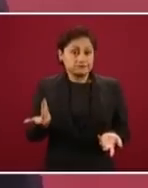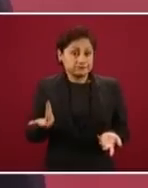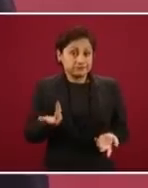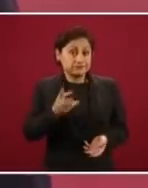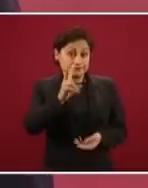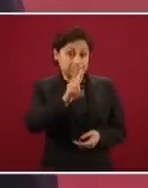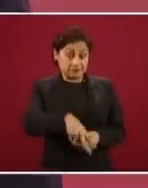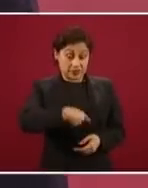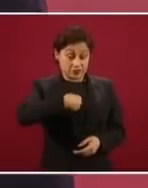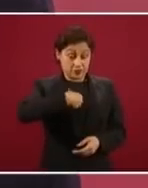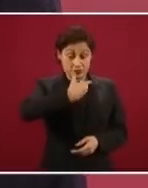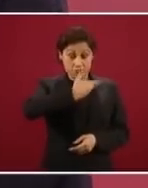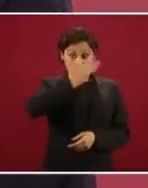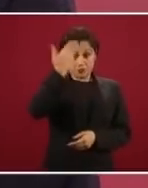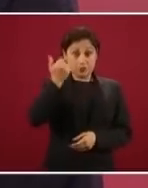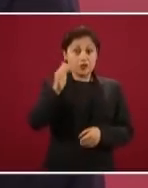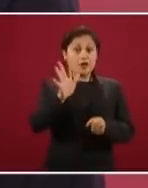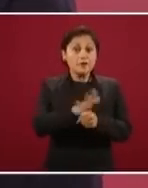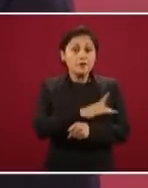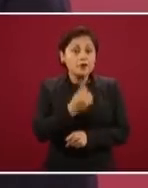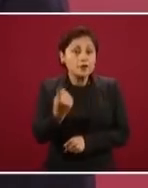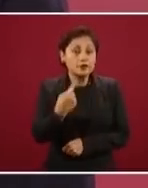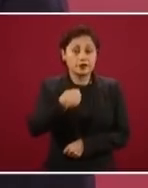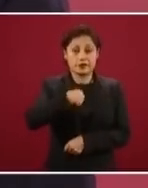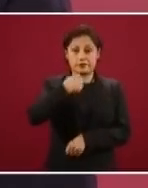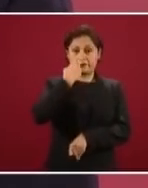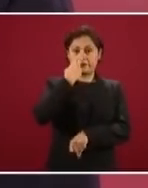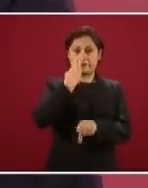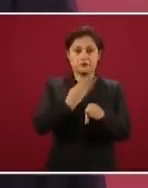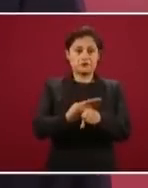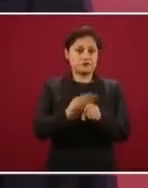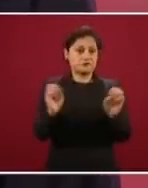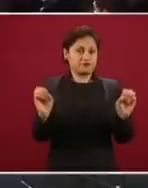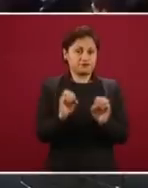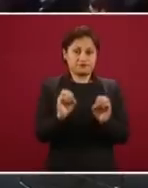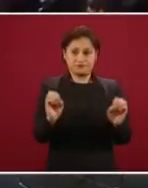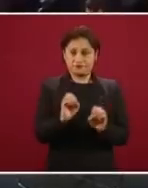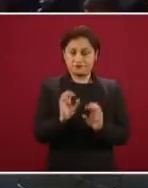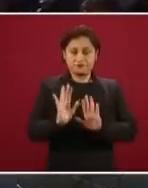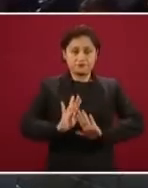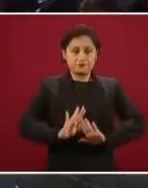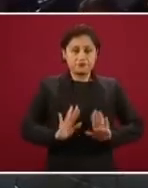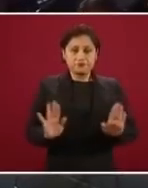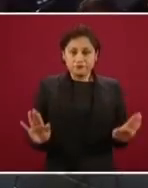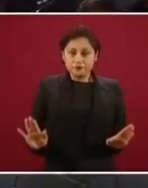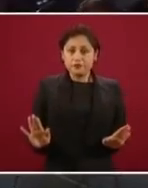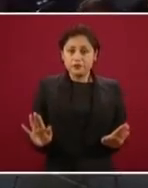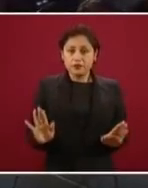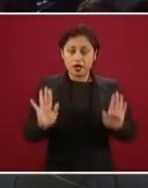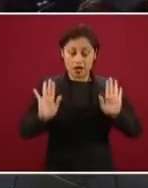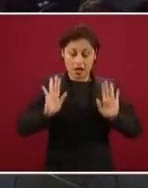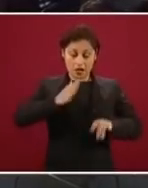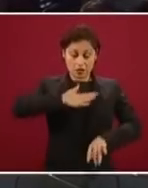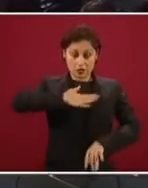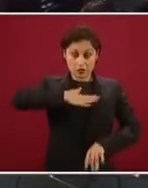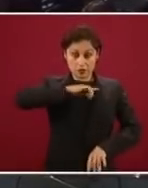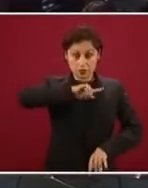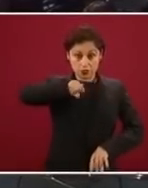y como nosotros como ejecutivo no hemos presentado ninguna denuncia